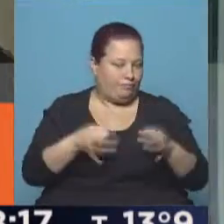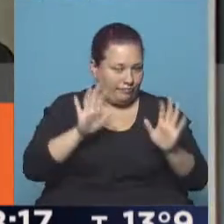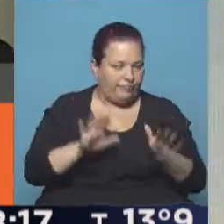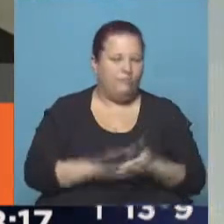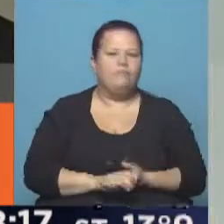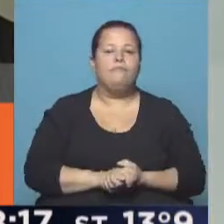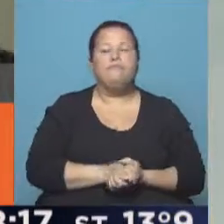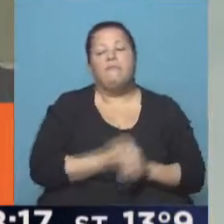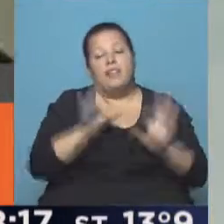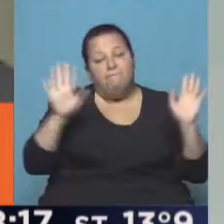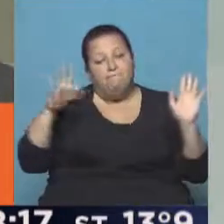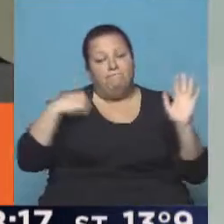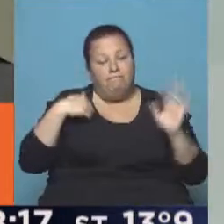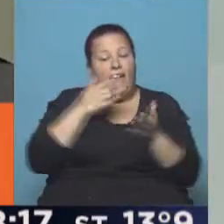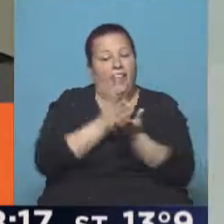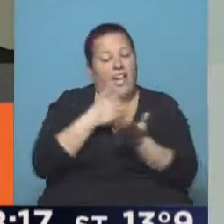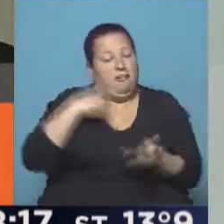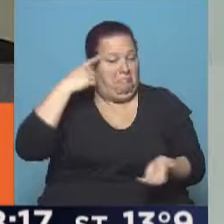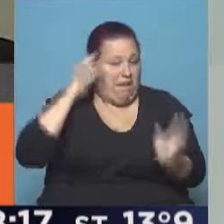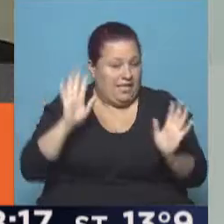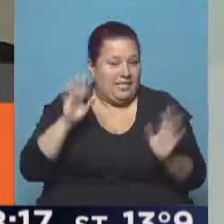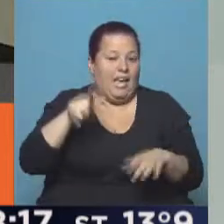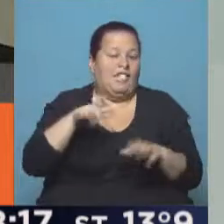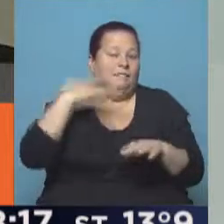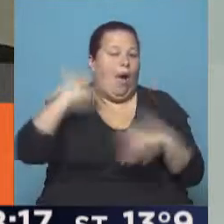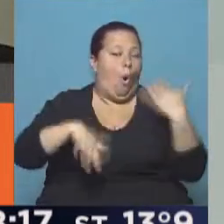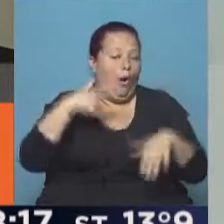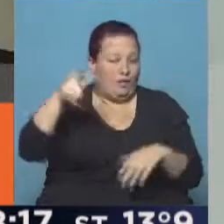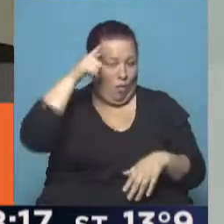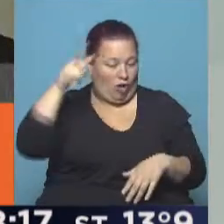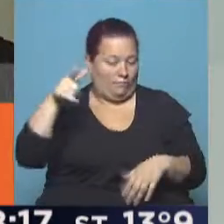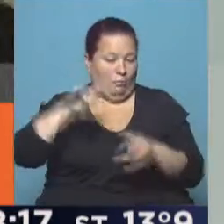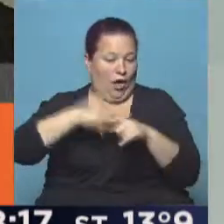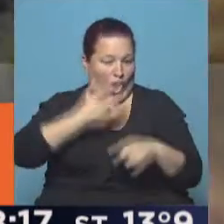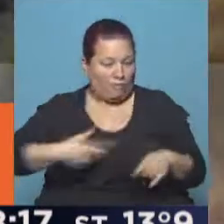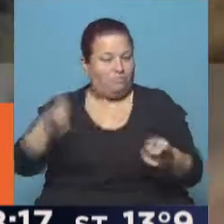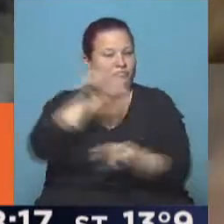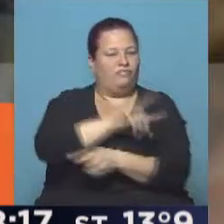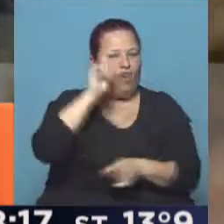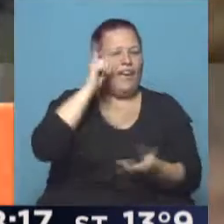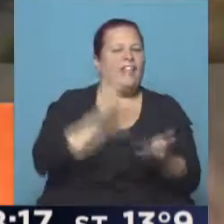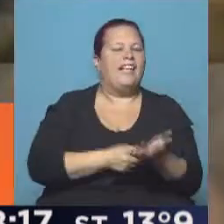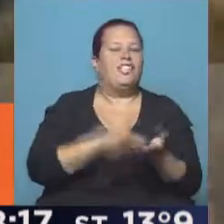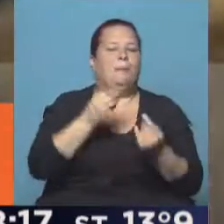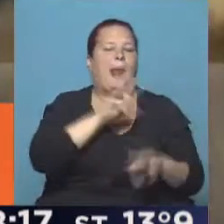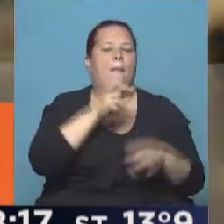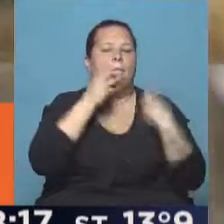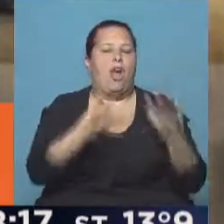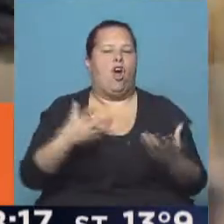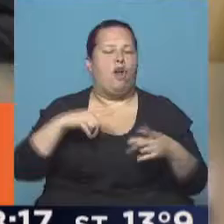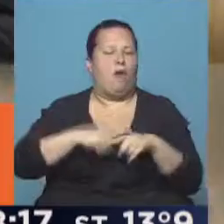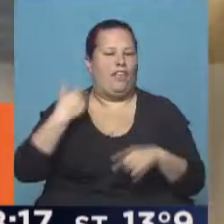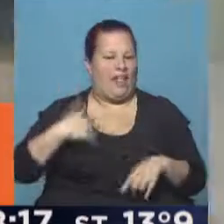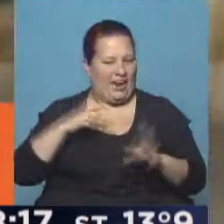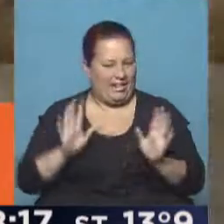Entonces, por lo menos uno le asiste el derecho de pensar de que esto responde más a una urgencia política del gobierno que a una decisión de mejorar la salud política